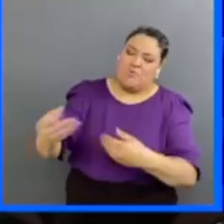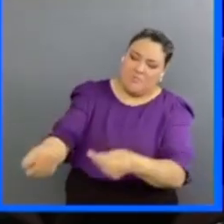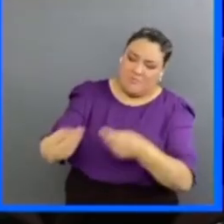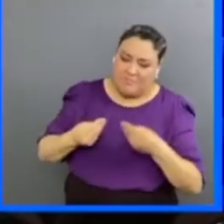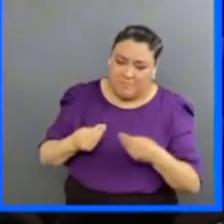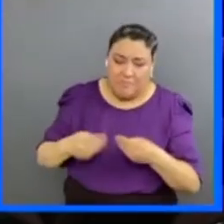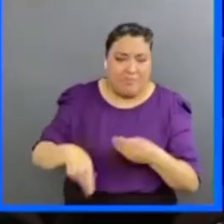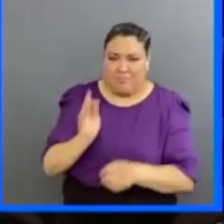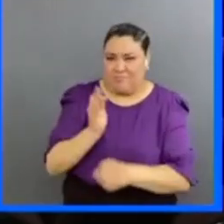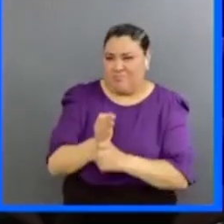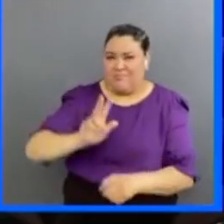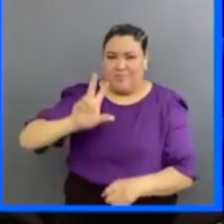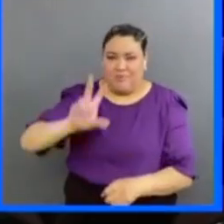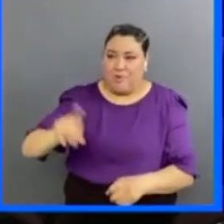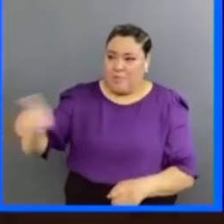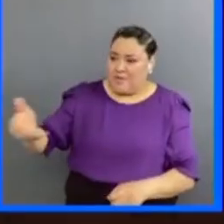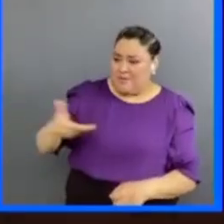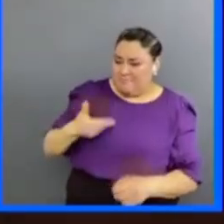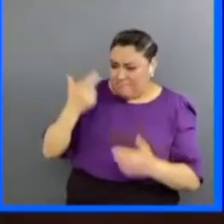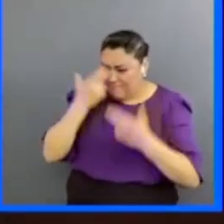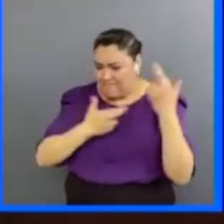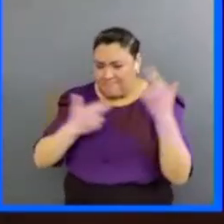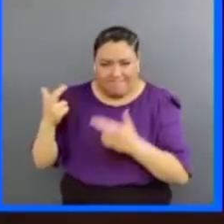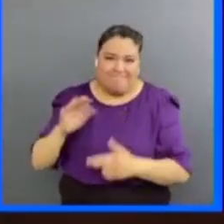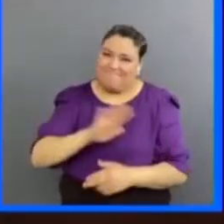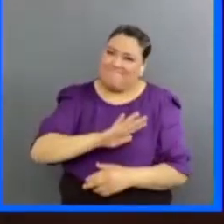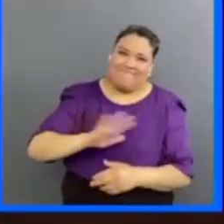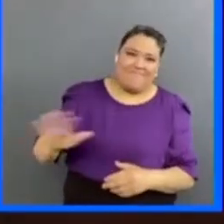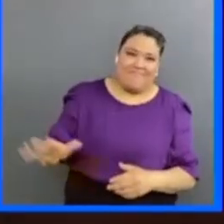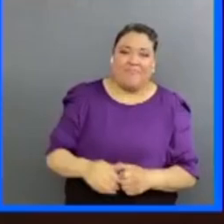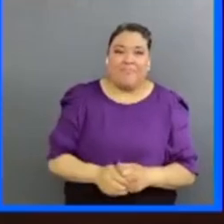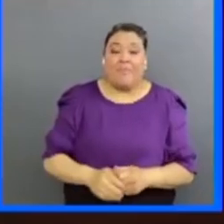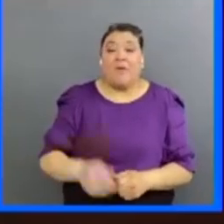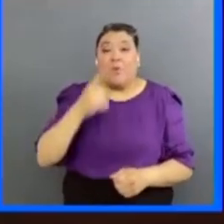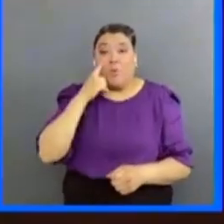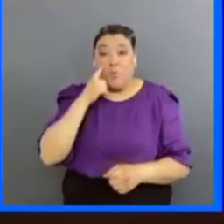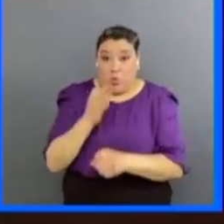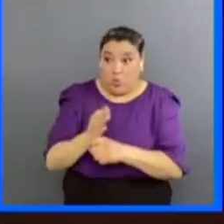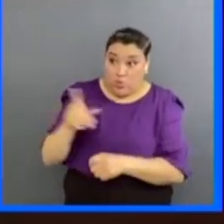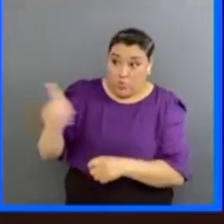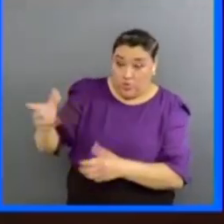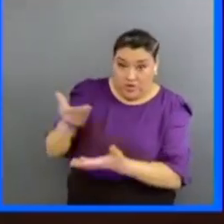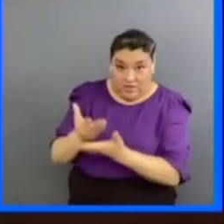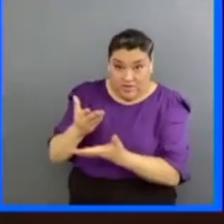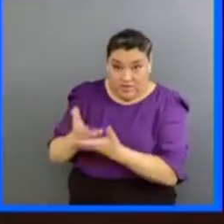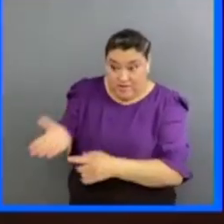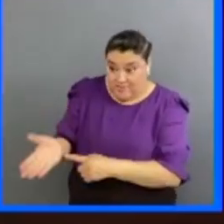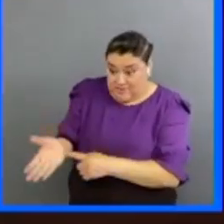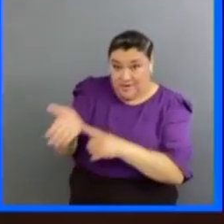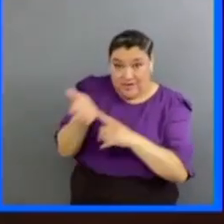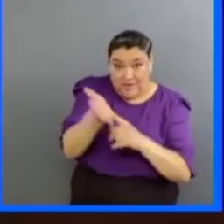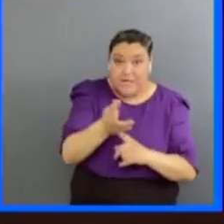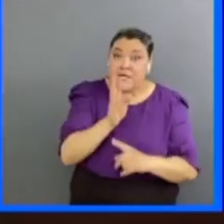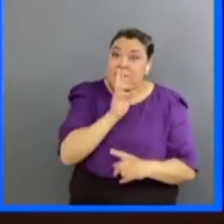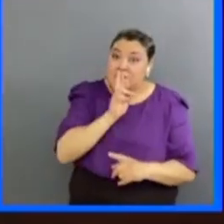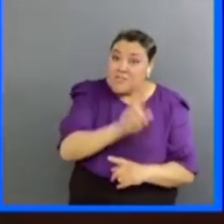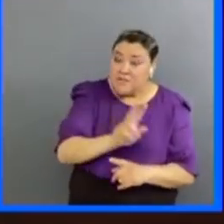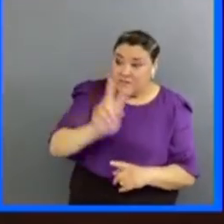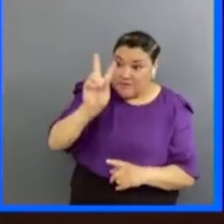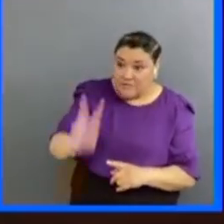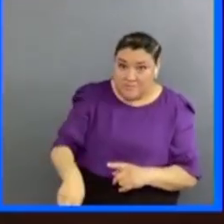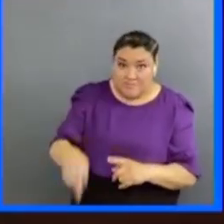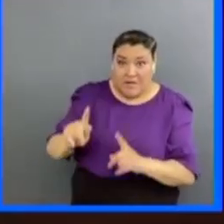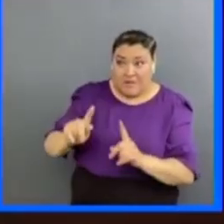propias peticiones de revisión. En el fondo no logró demostrar, con las pruebas conducentes, la correcta transmisión de las